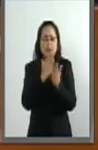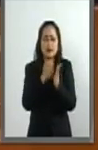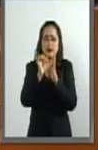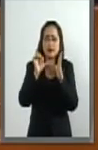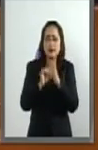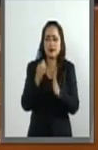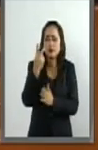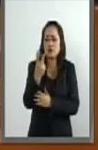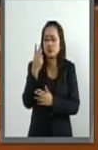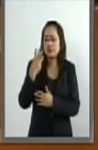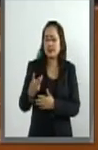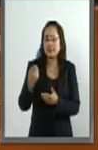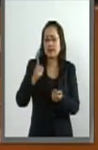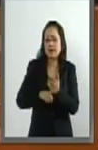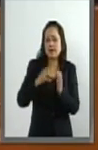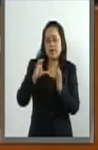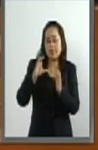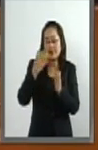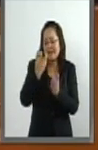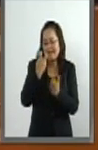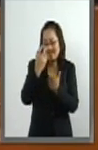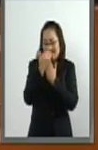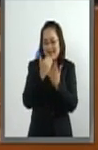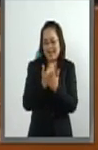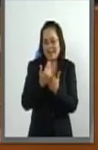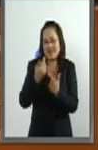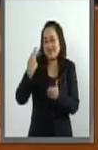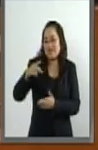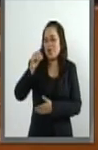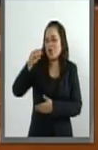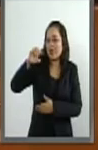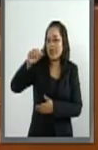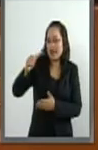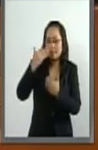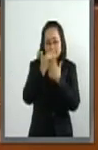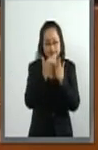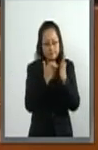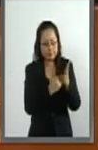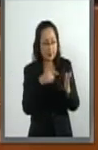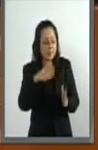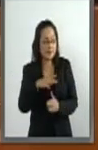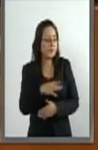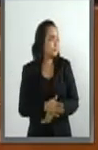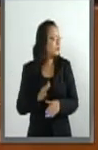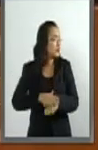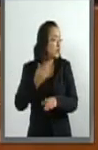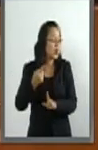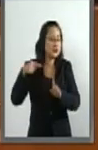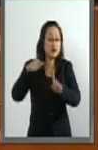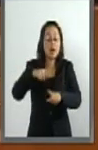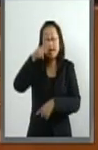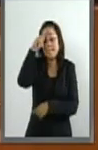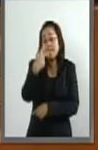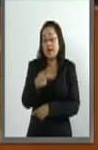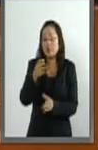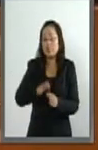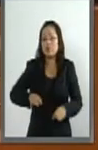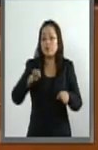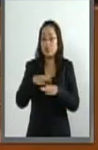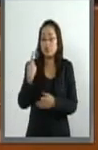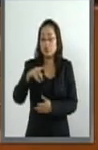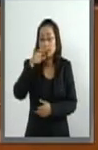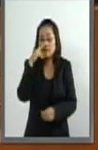segundo y tercero de la Carta de la OEA. En este sentido, nuestro país está obligado a promover